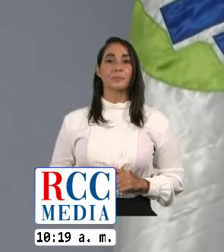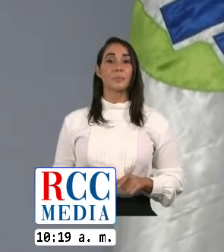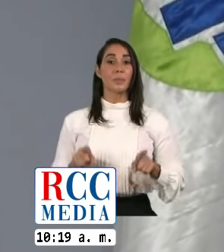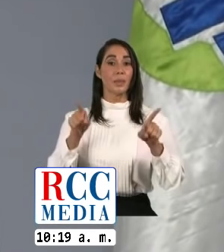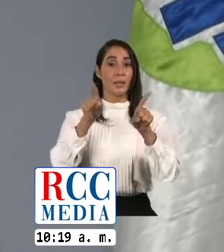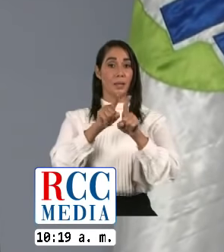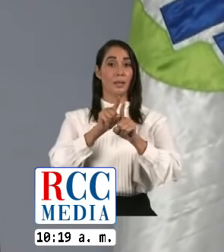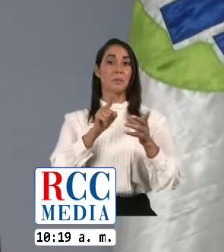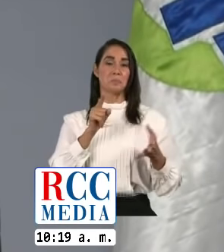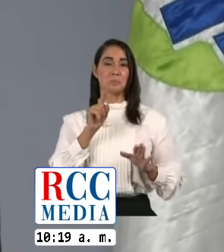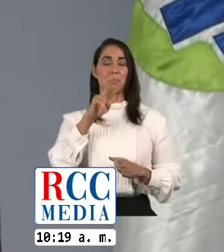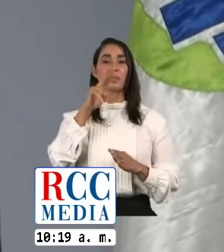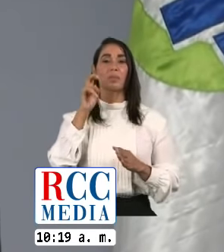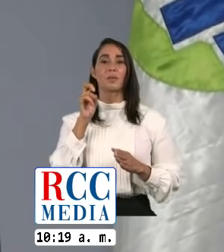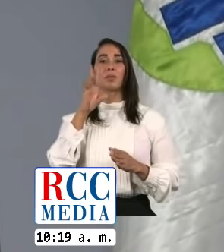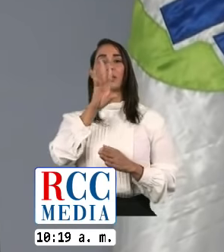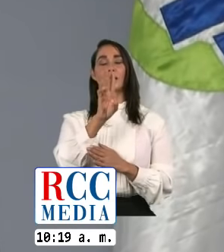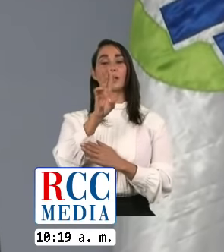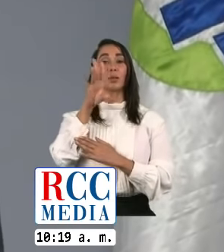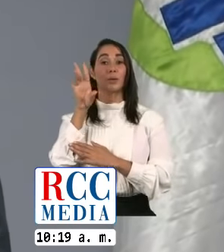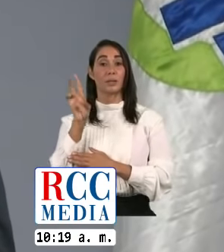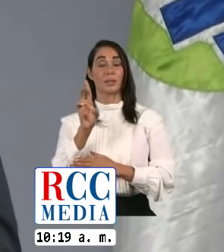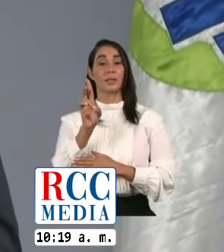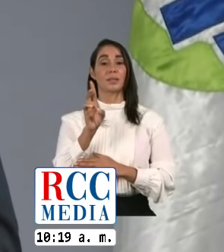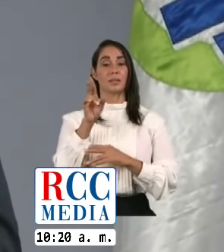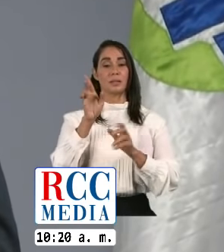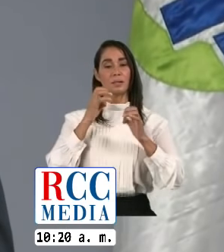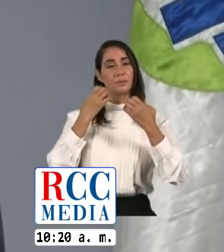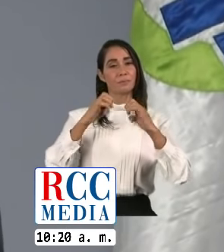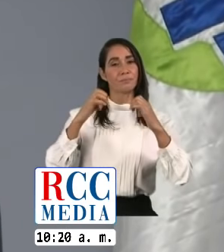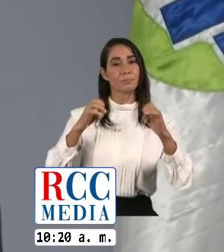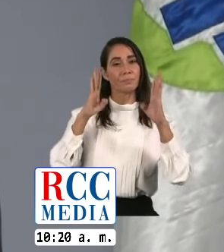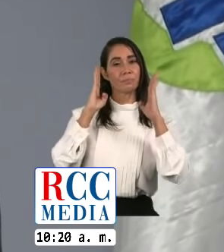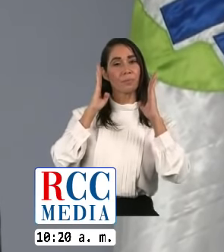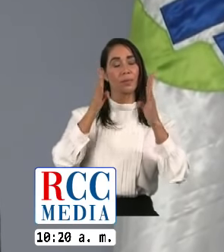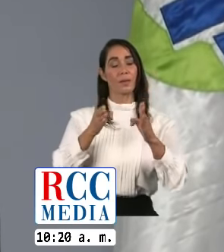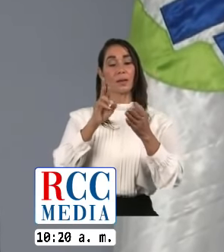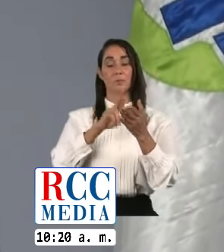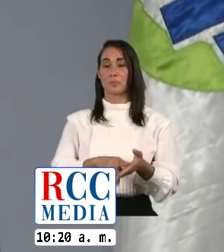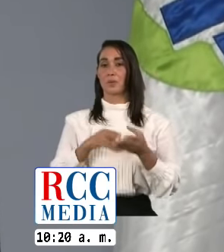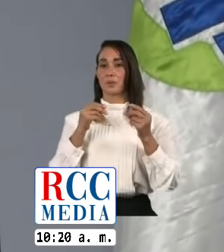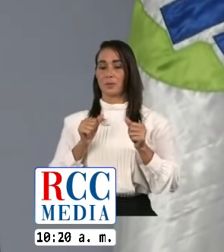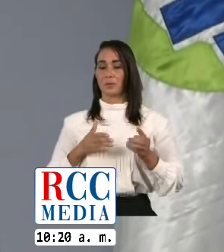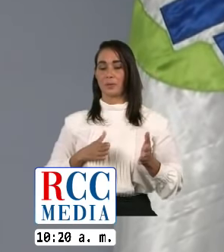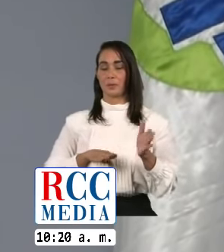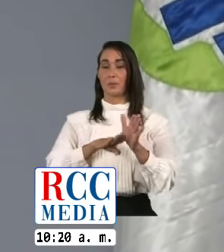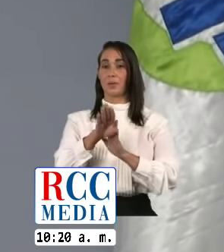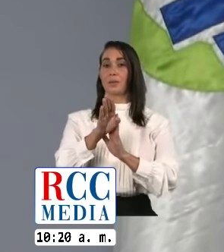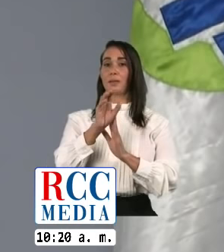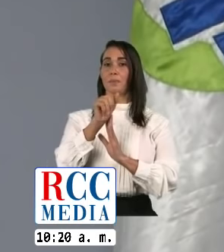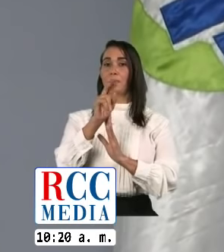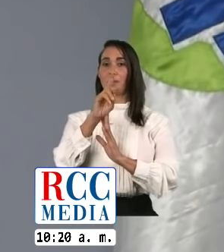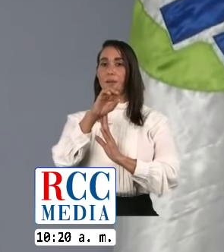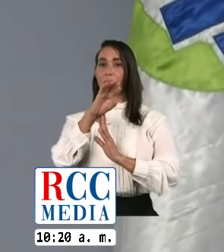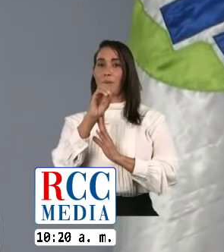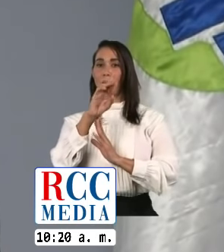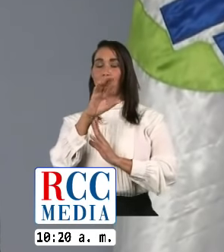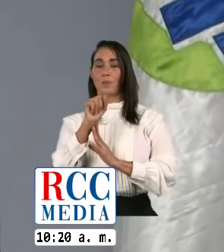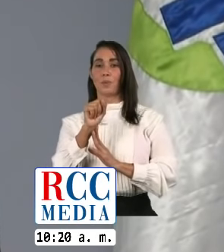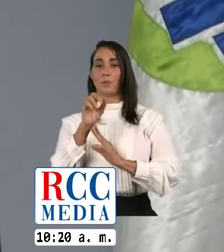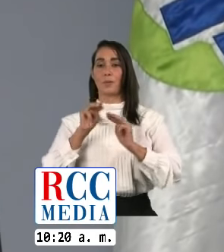igualmente 267 casos de emergencias resueltos a través de la plataforma